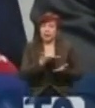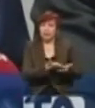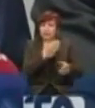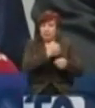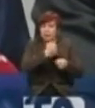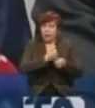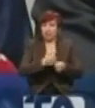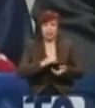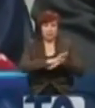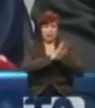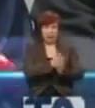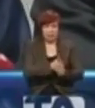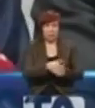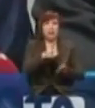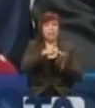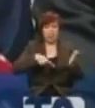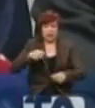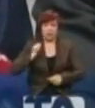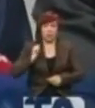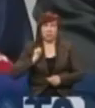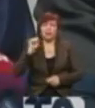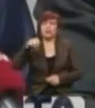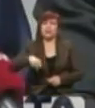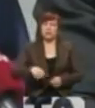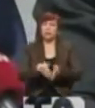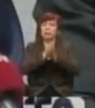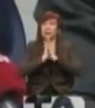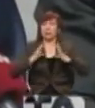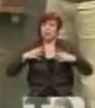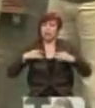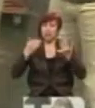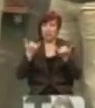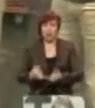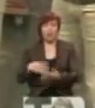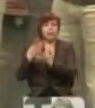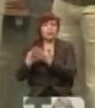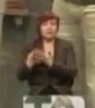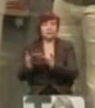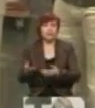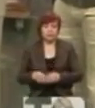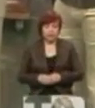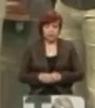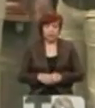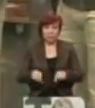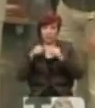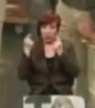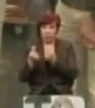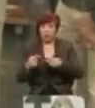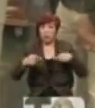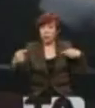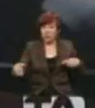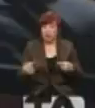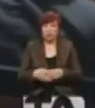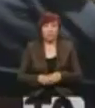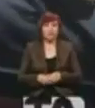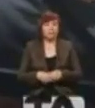cobra sueldo, pero que dice haber pedido vacaciones estando en la cárcel. Las bancadas de oposición de la Asamblea no logran